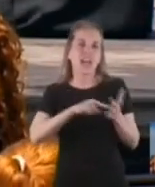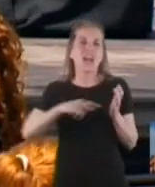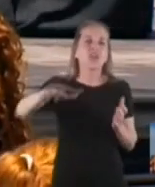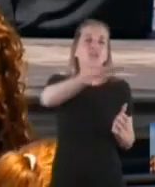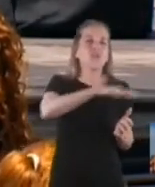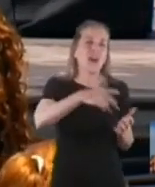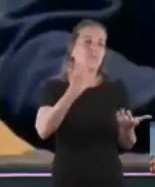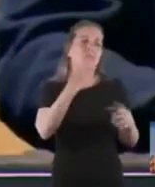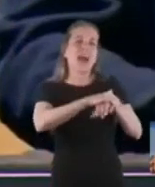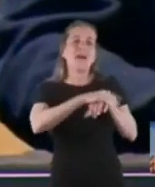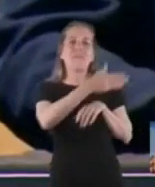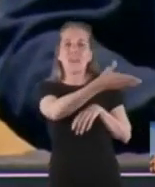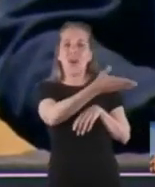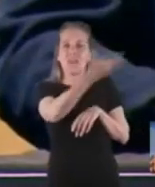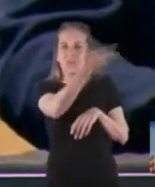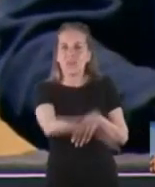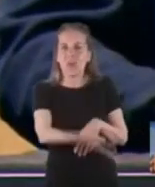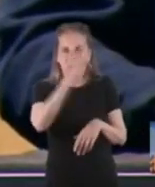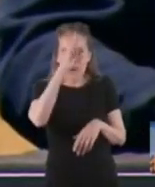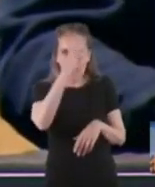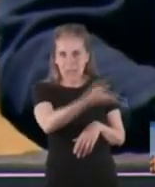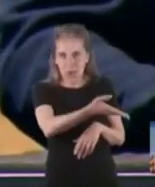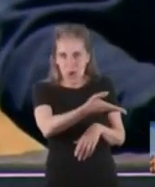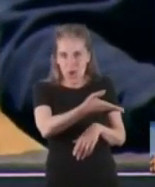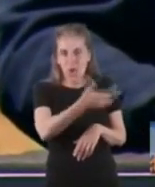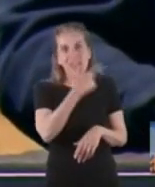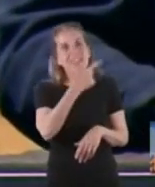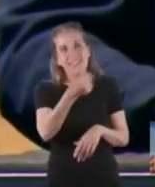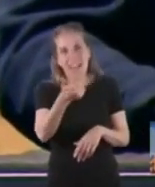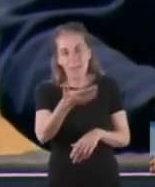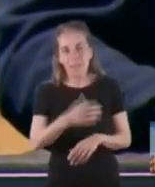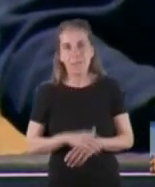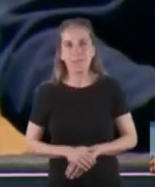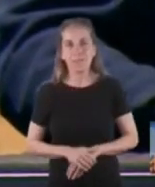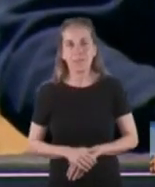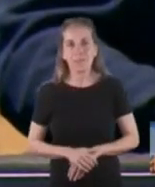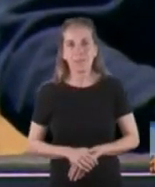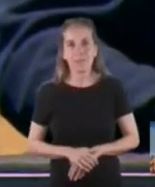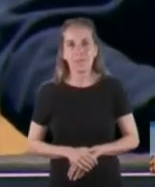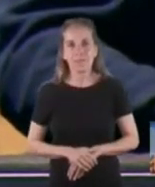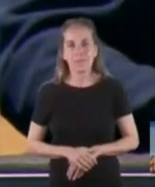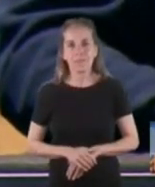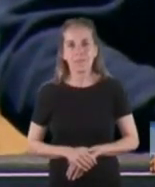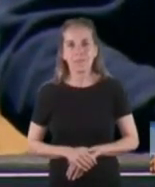a quien tanto respeto, Alberto Rodríguez.